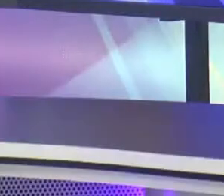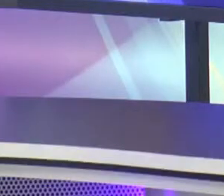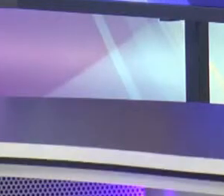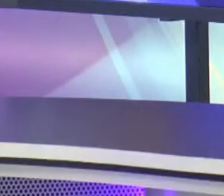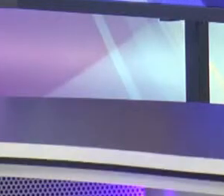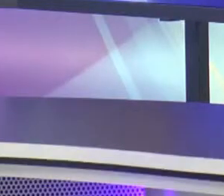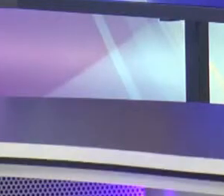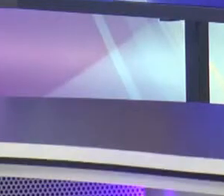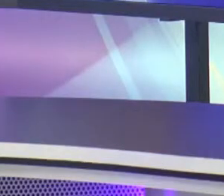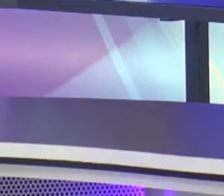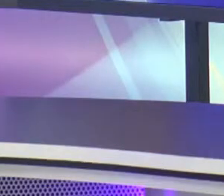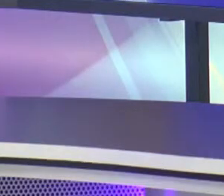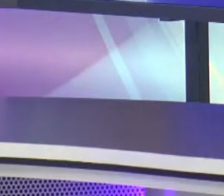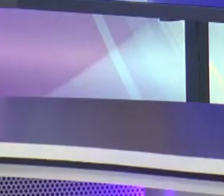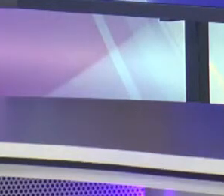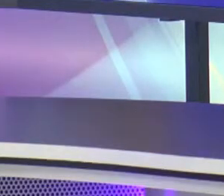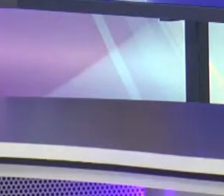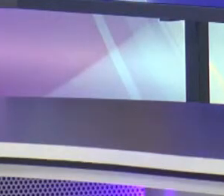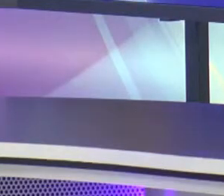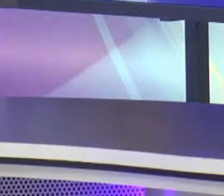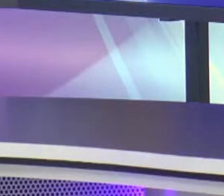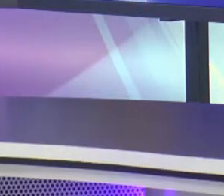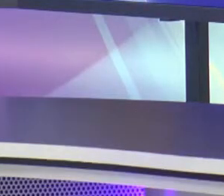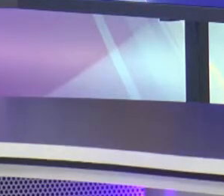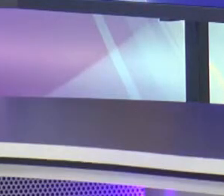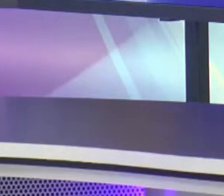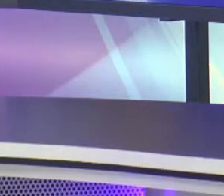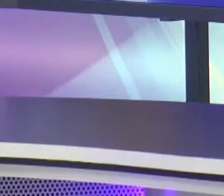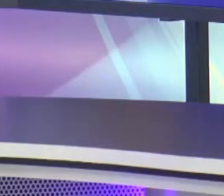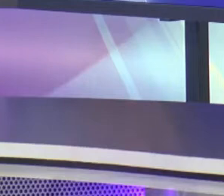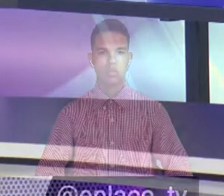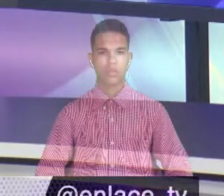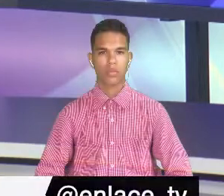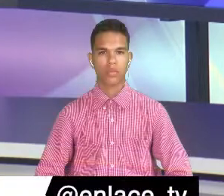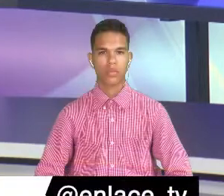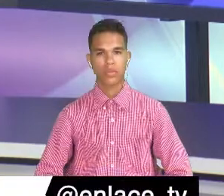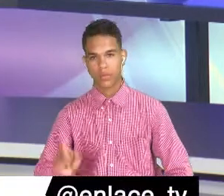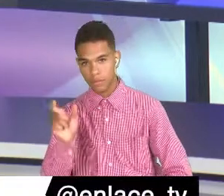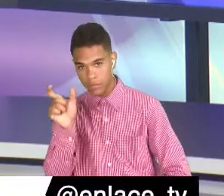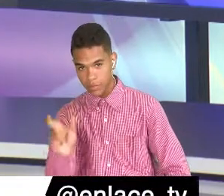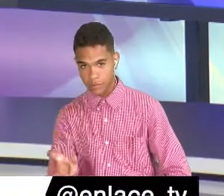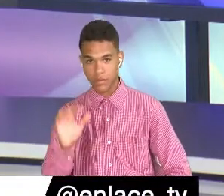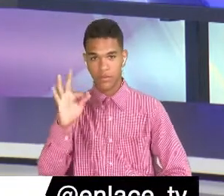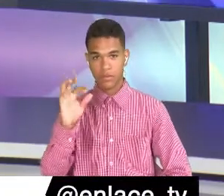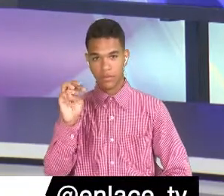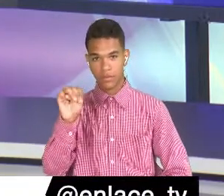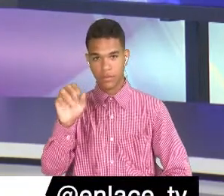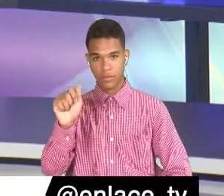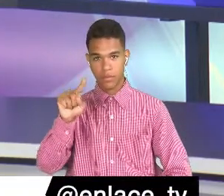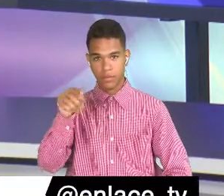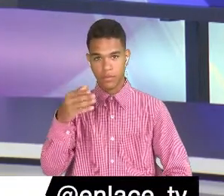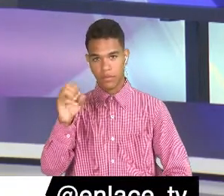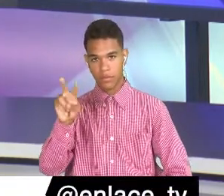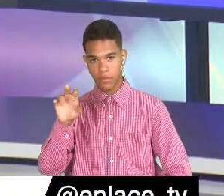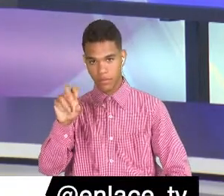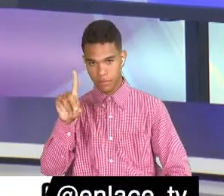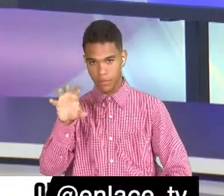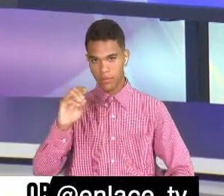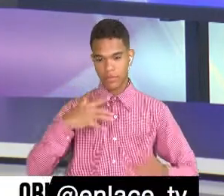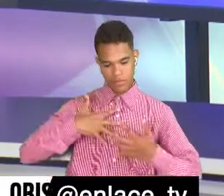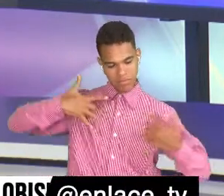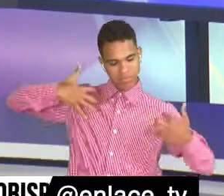Tomás Oviedo, el Poli, a sus 77 años de edad, sigue haciendo música vallenata. Para el aniversario 95 de la